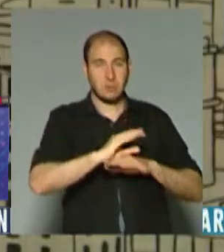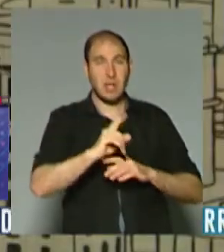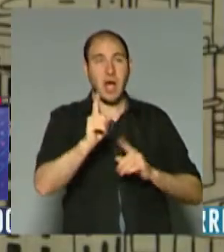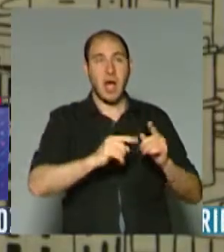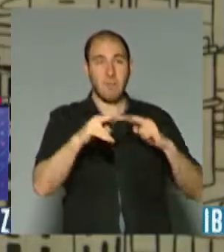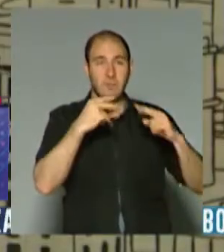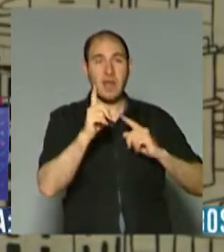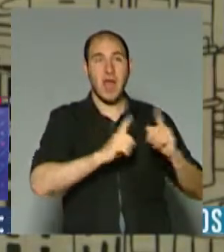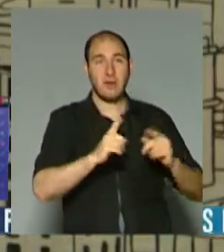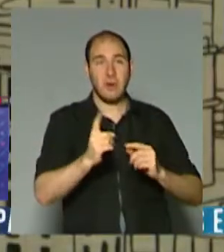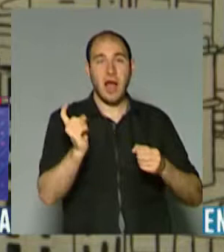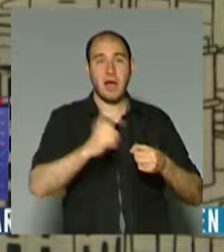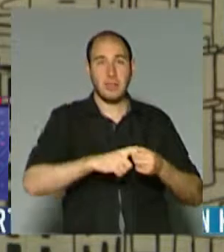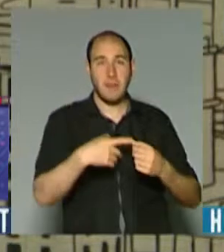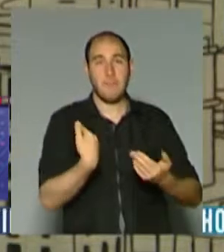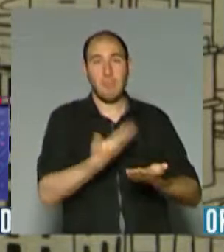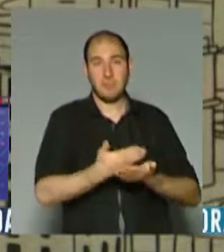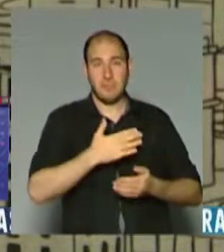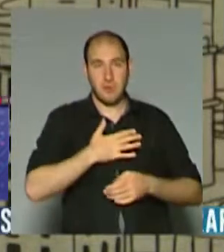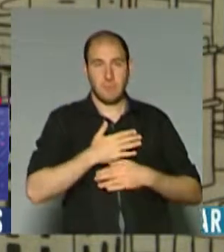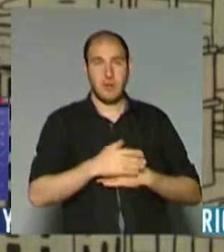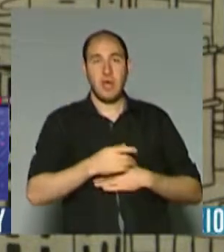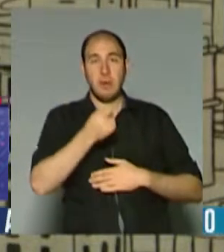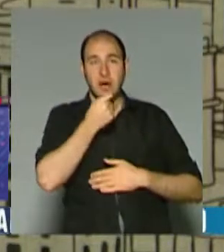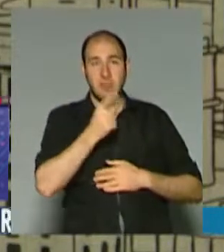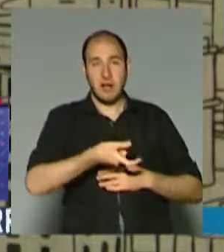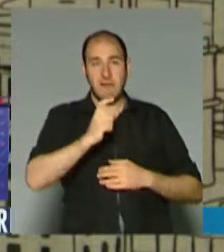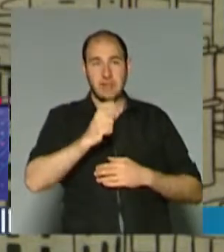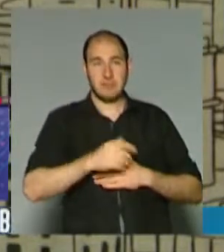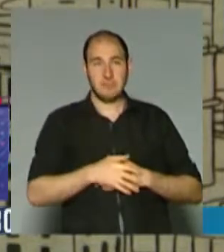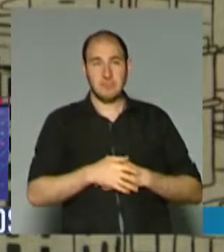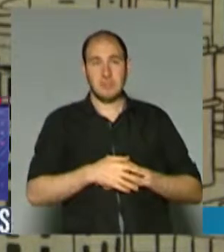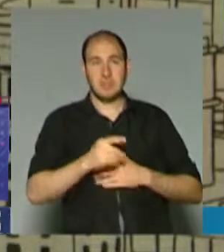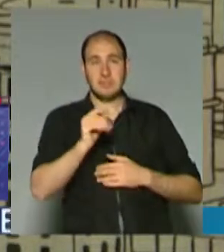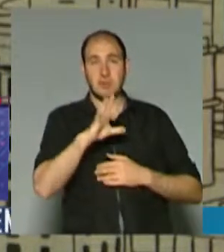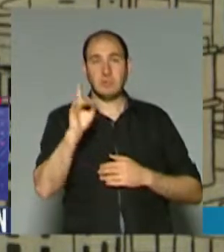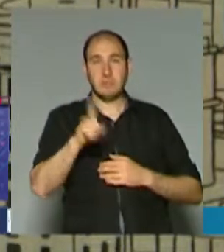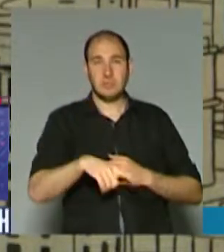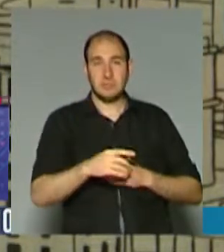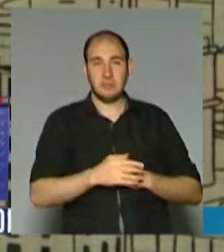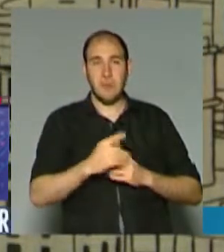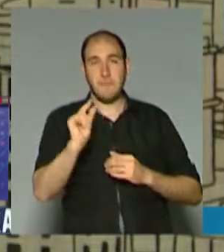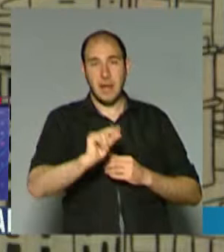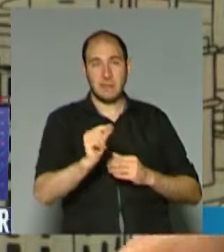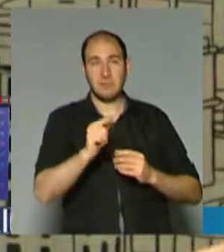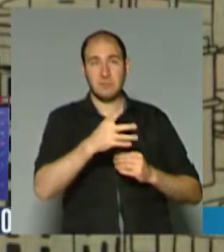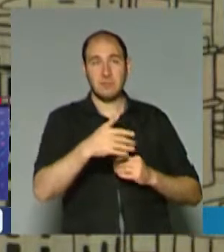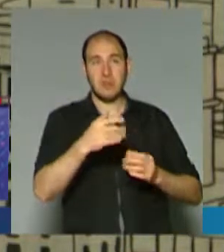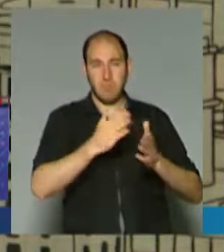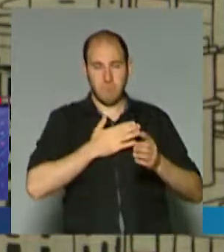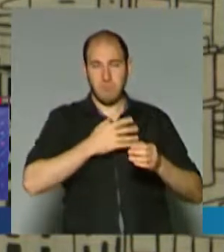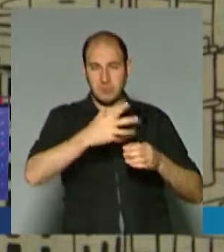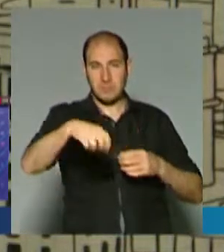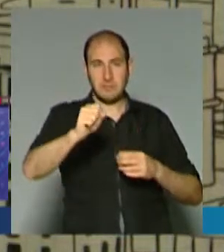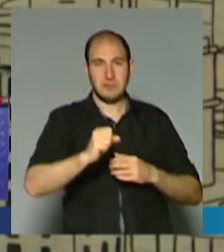algunos bufets que se adhirieron a propuestas nuestras de que, por ejemplo, el café te sale el 50% más barato si vos llevas tu recipiente.